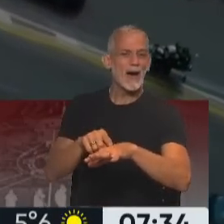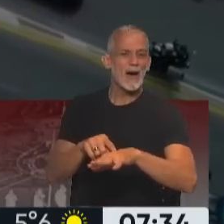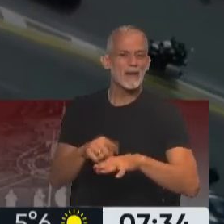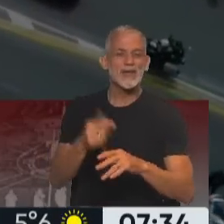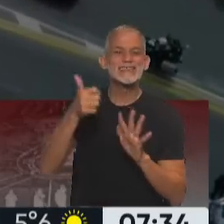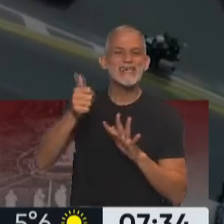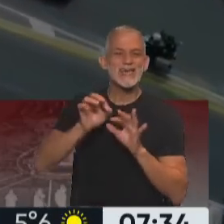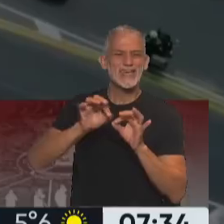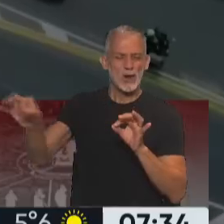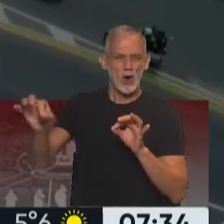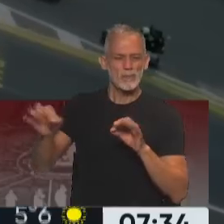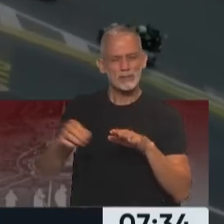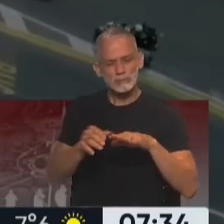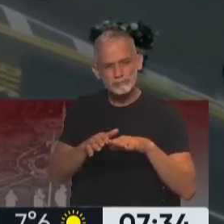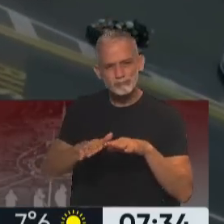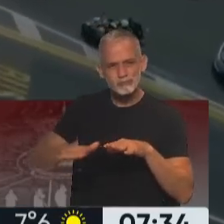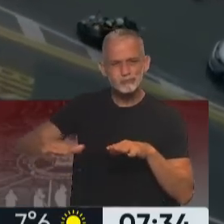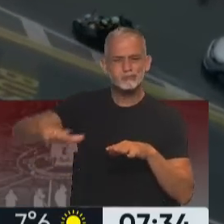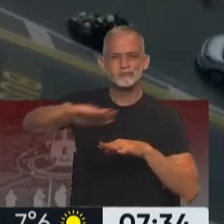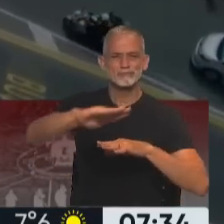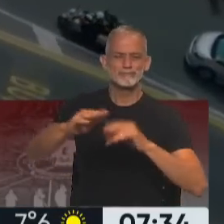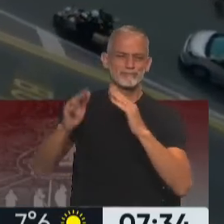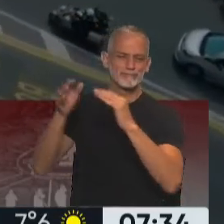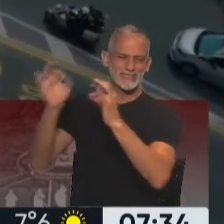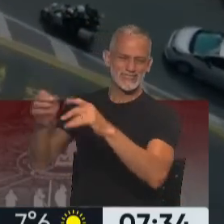6 kilómetros que culminarán allí en Santa María la Mayor.